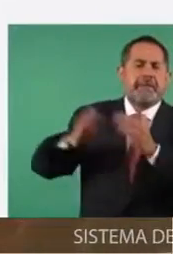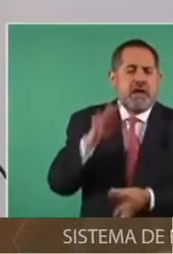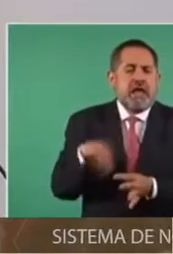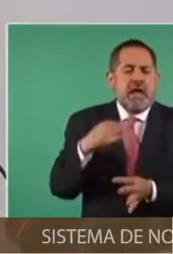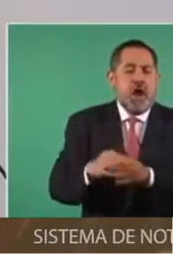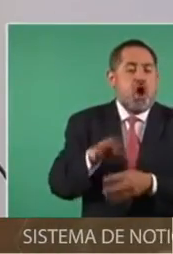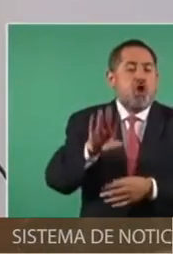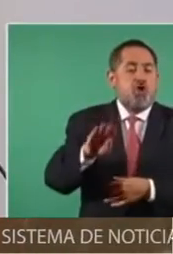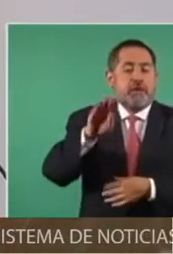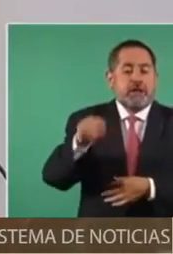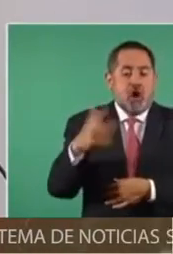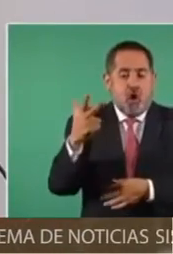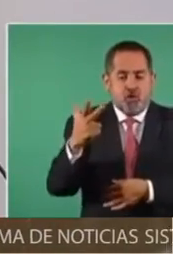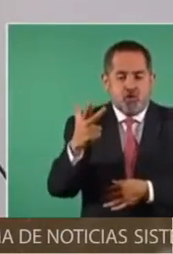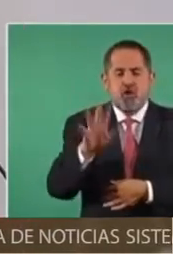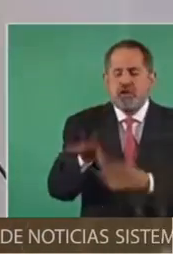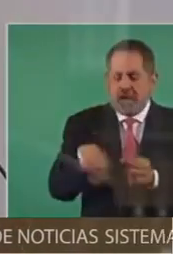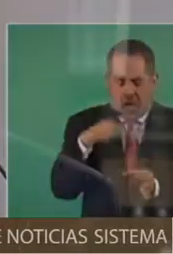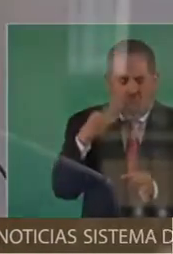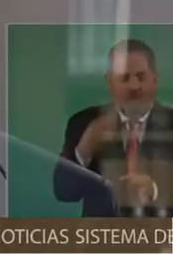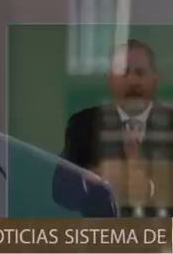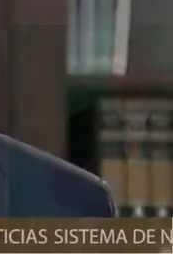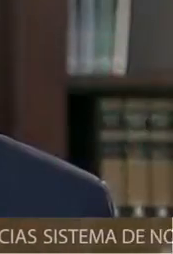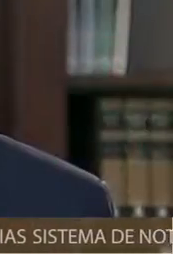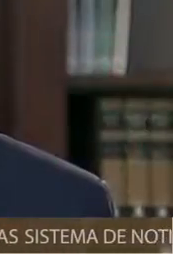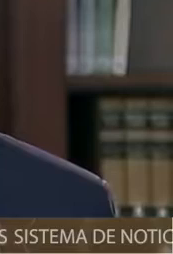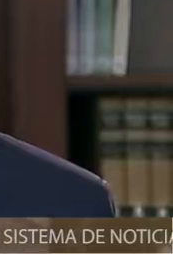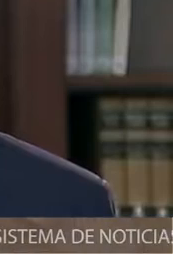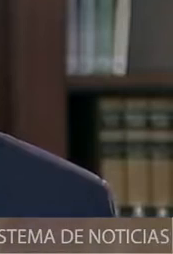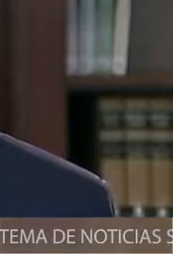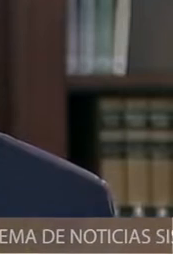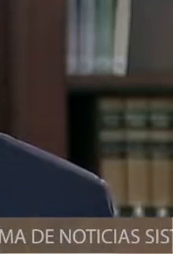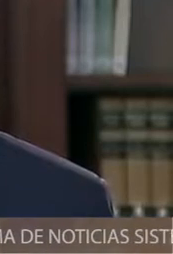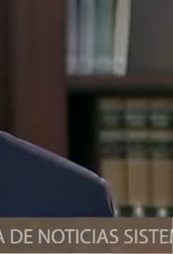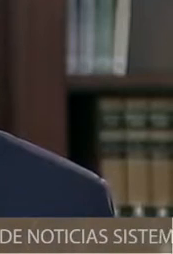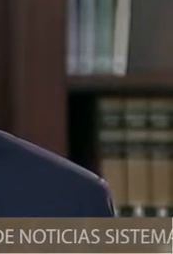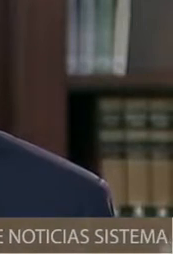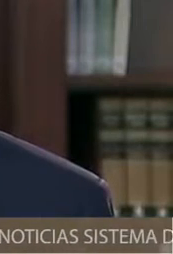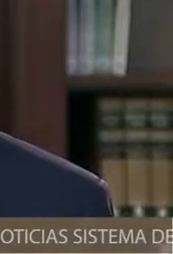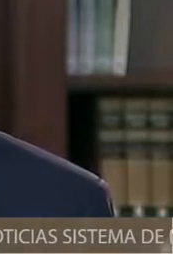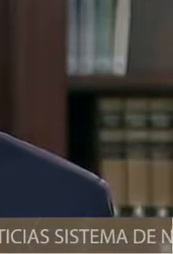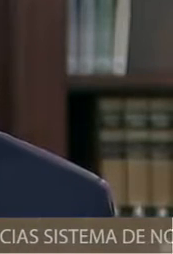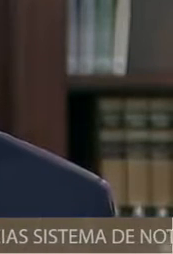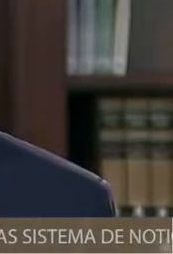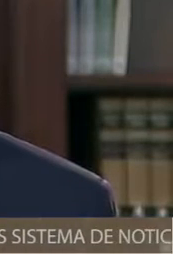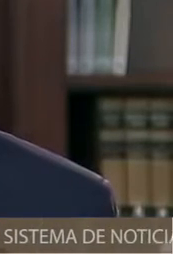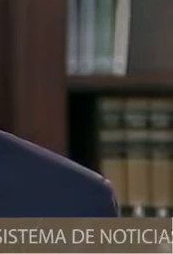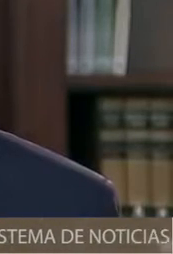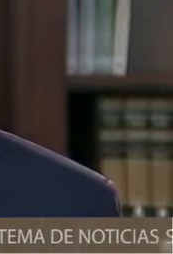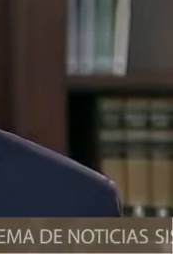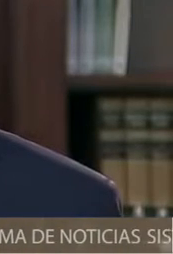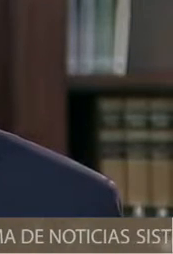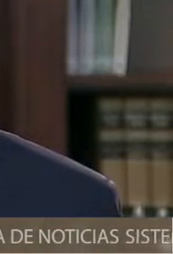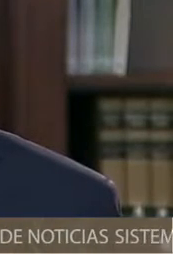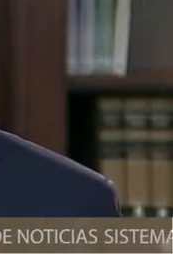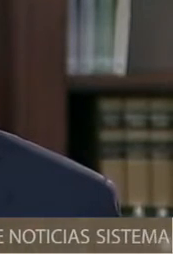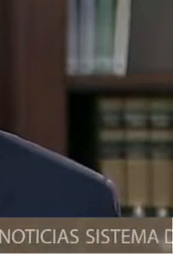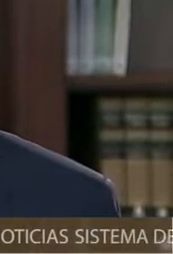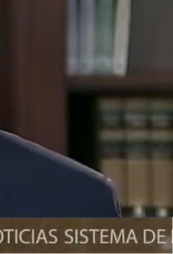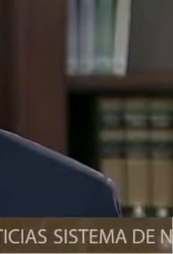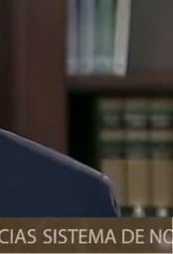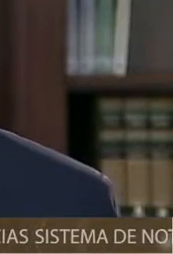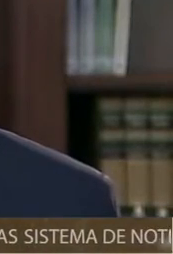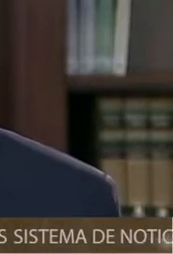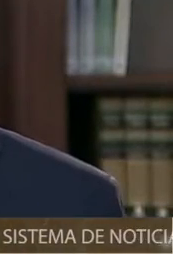Fiscalía General de la República contra Enrique Peña Nieto y Luis Videgaray por supuestamente haber recibido un soborno